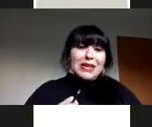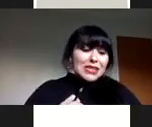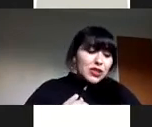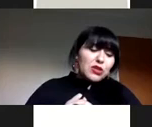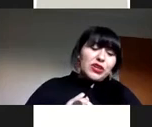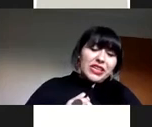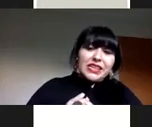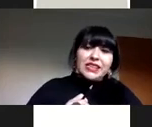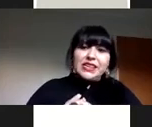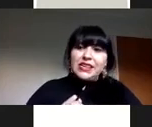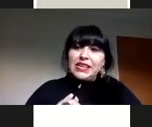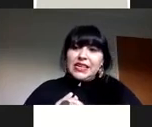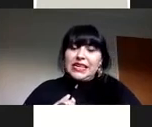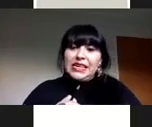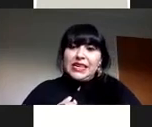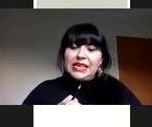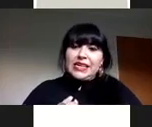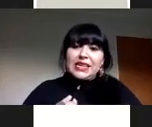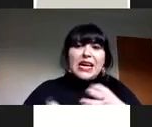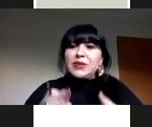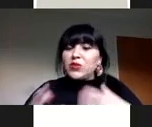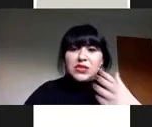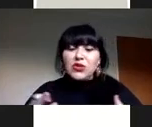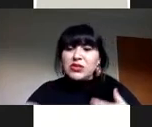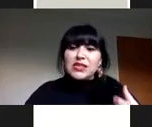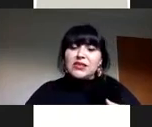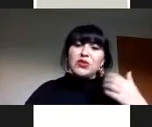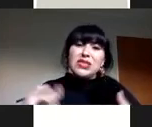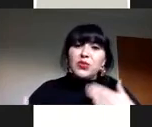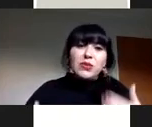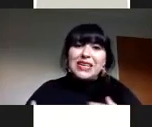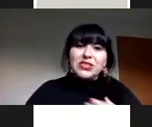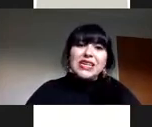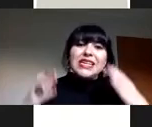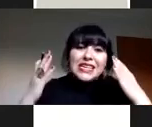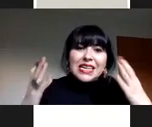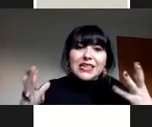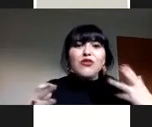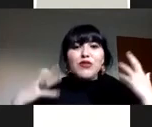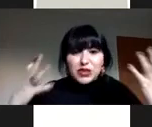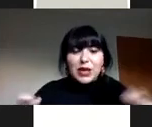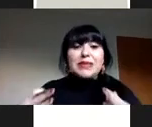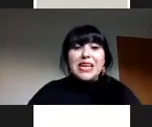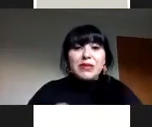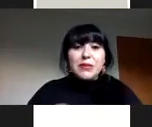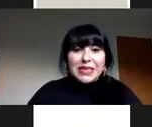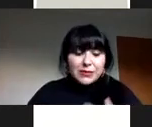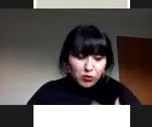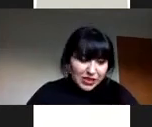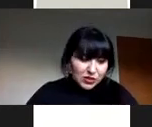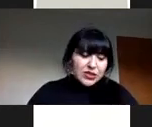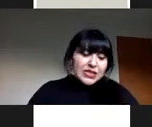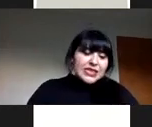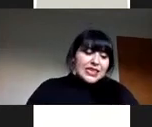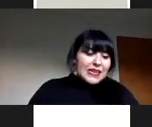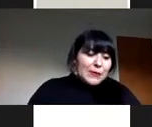de aplicaciones como Grindr, Rappi, todo ese tipo de aplicaciones están confeccionadas especialmente para ese